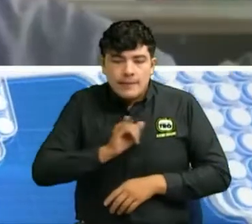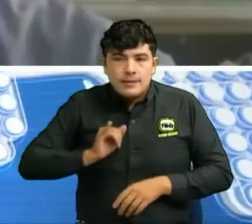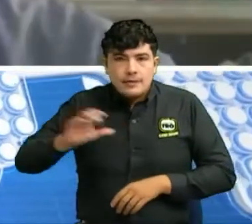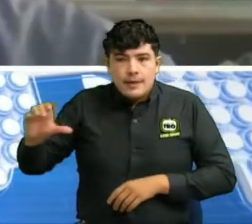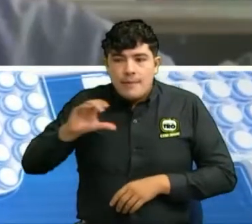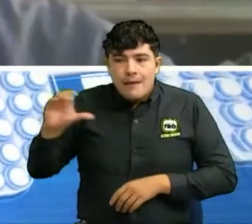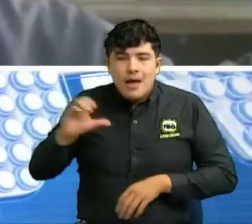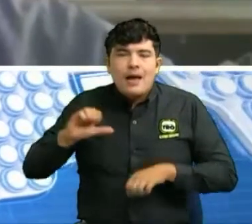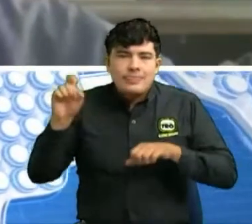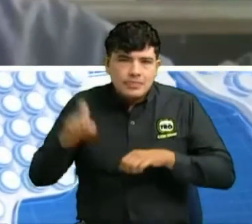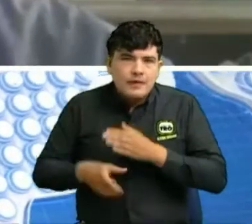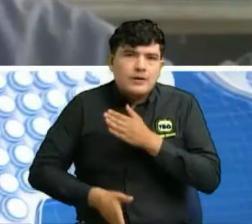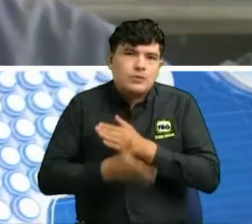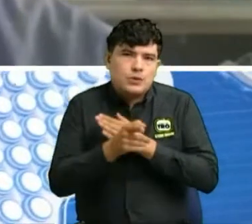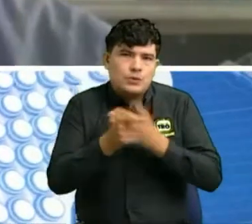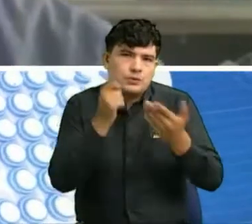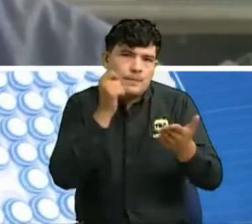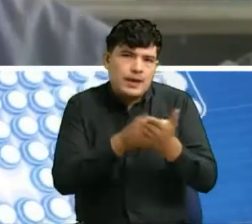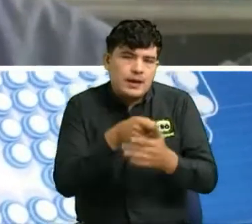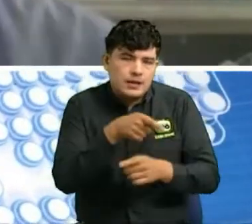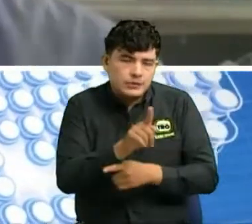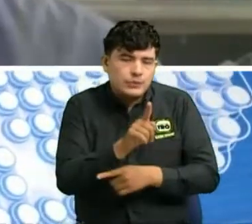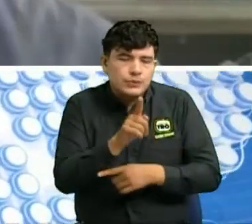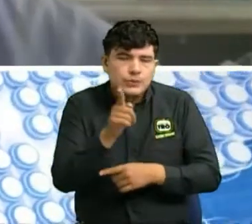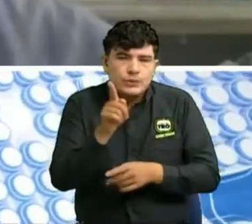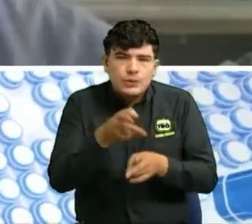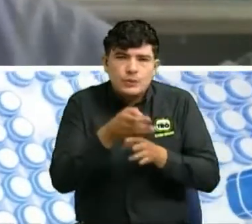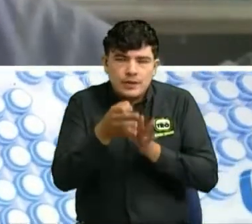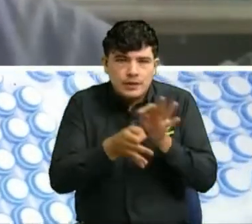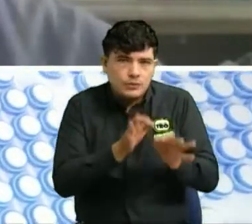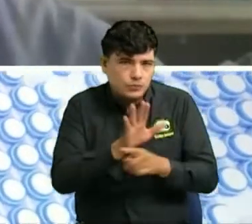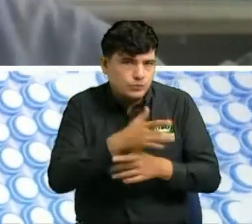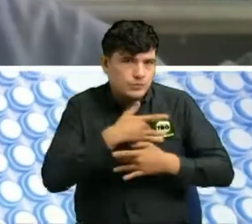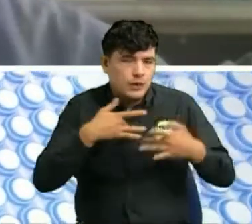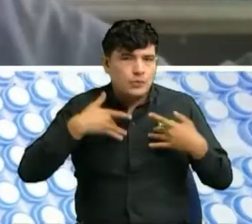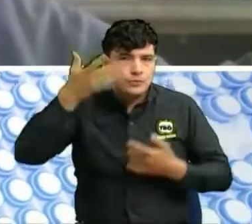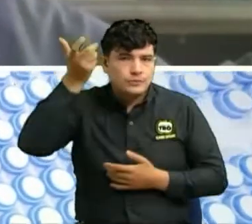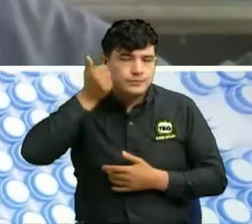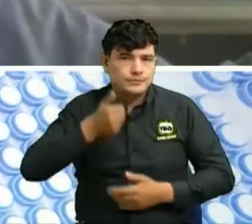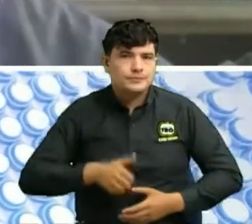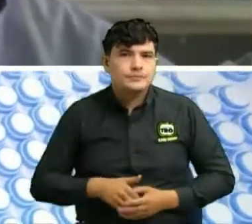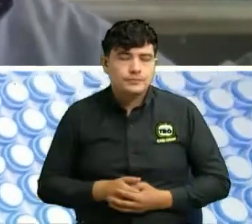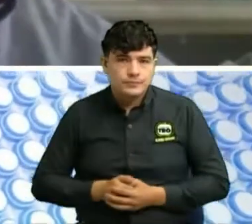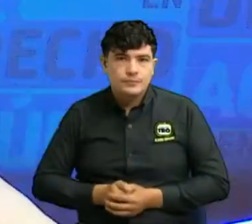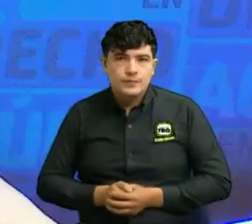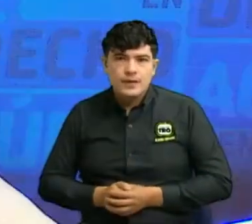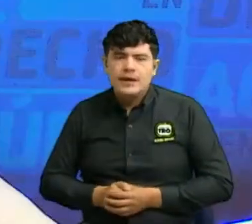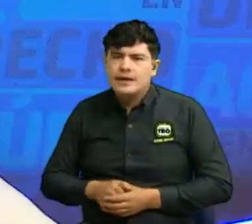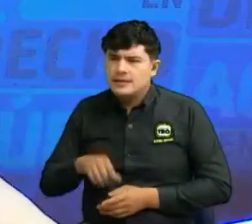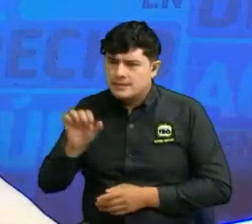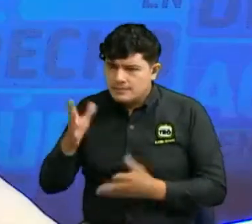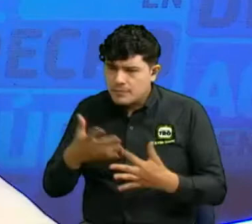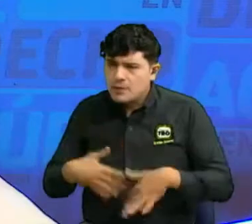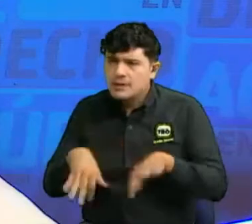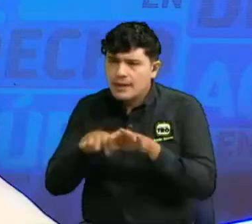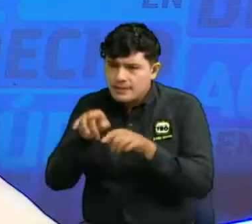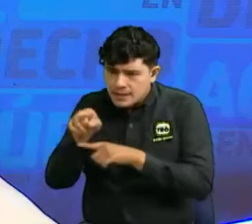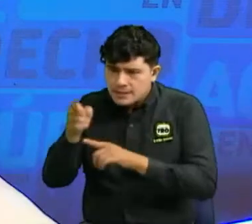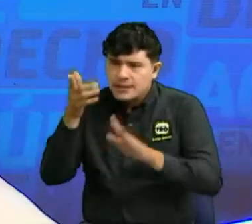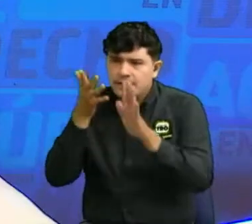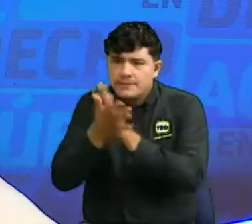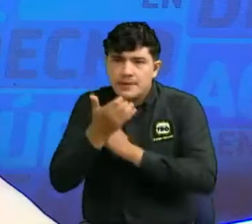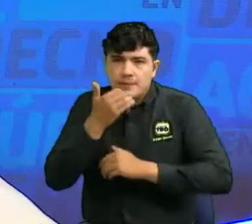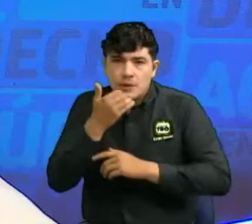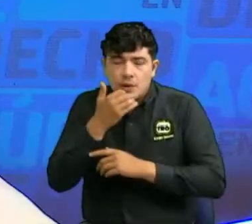Bueno, abogado, lo que usted acaba de decir es importante recordarle a nuestros televidentes. Si llegan a la edad y todavía no tienen las semanas, o